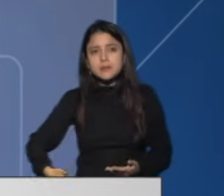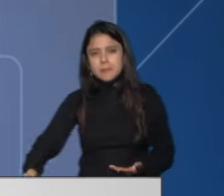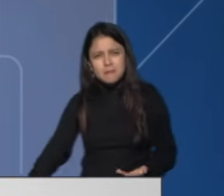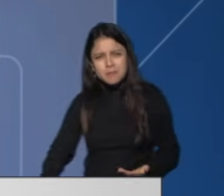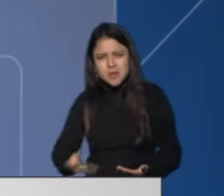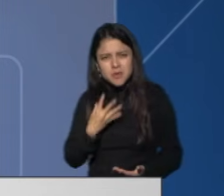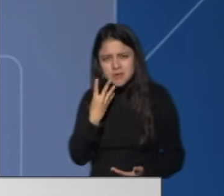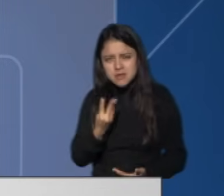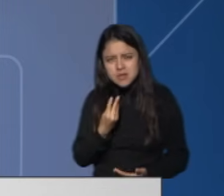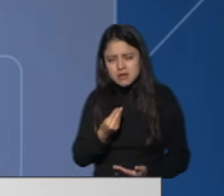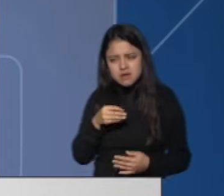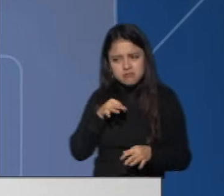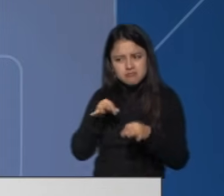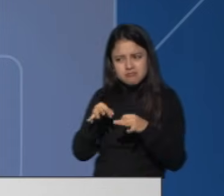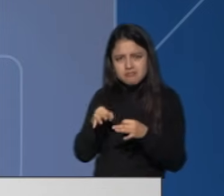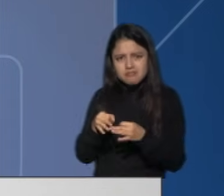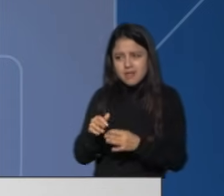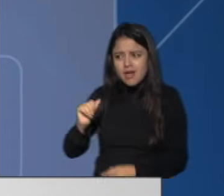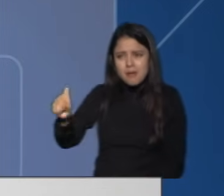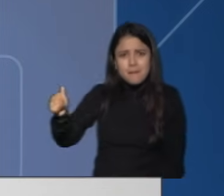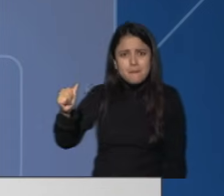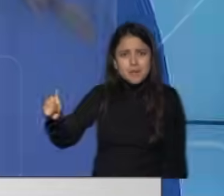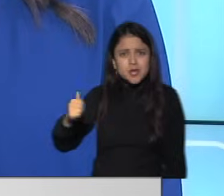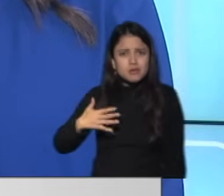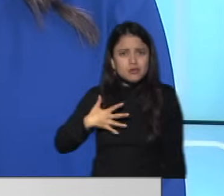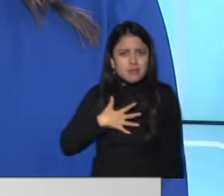cohete fallido de un grupo palestino.